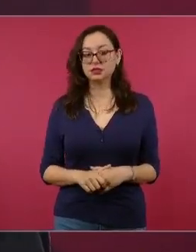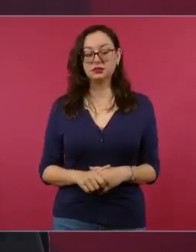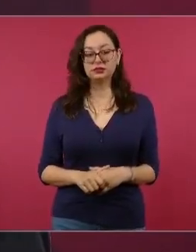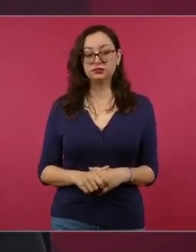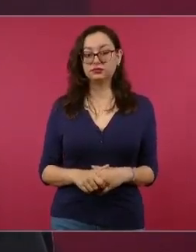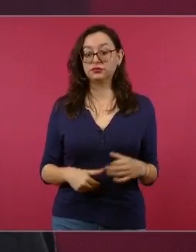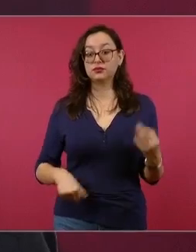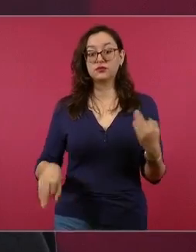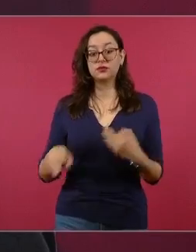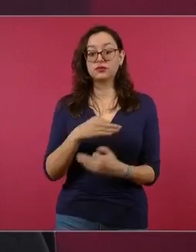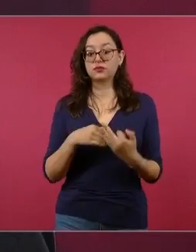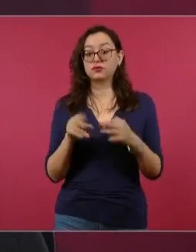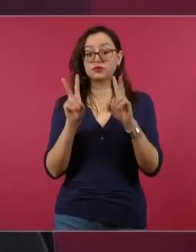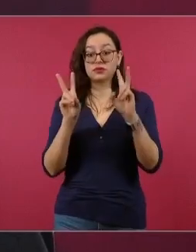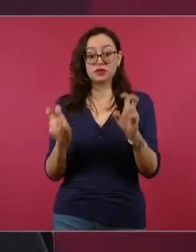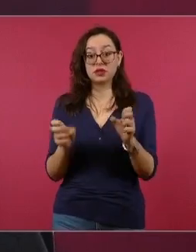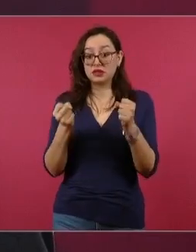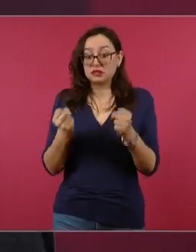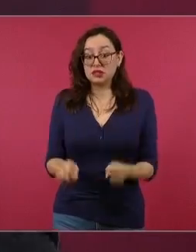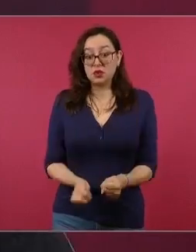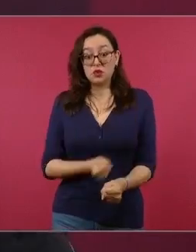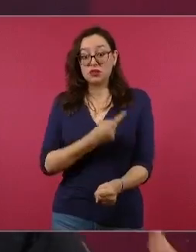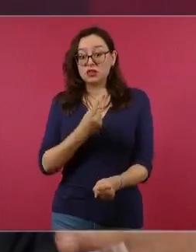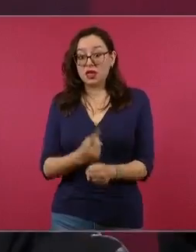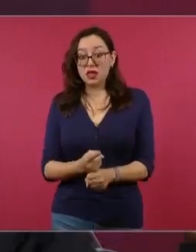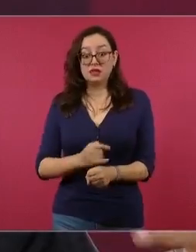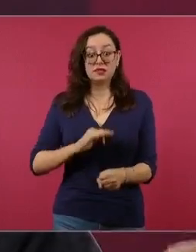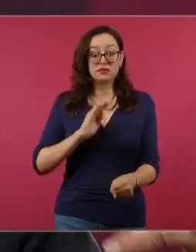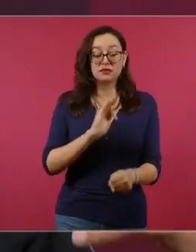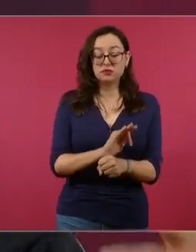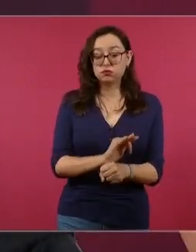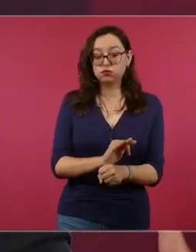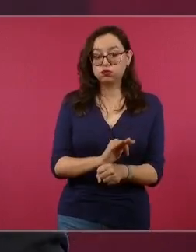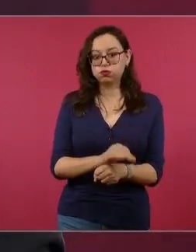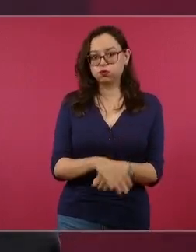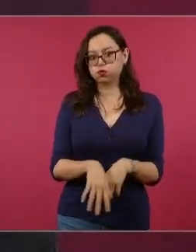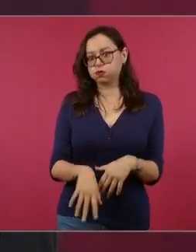lo que tiene que ver con la seguridad pública. O sea, son